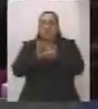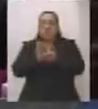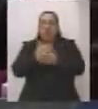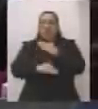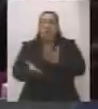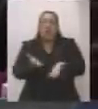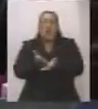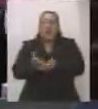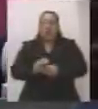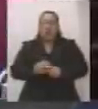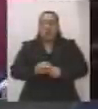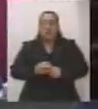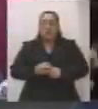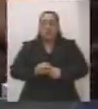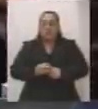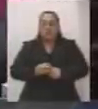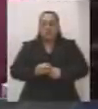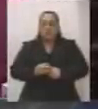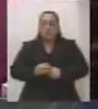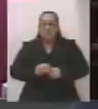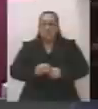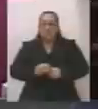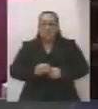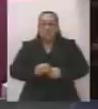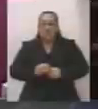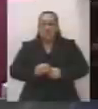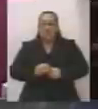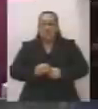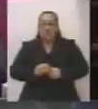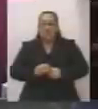al colegio, y para que así reciban